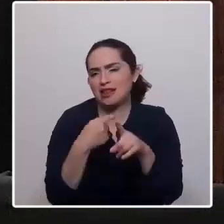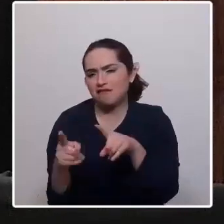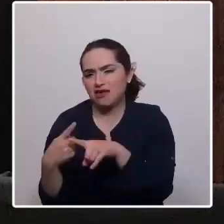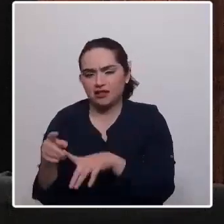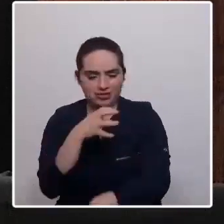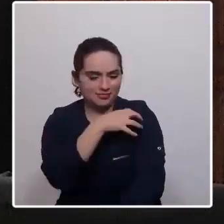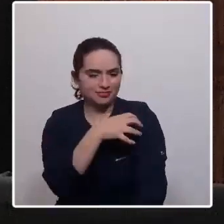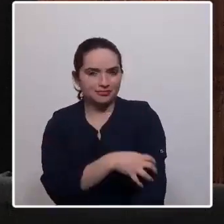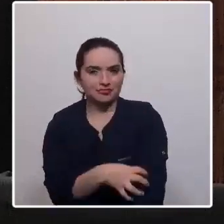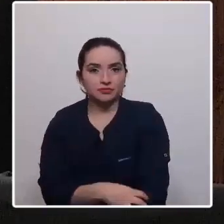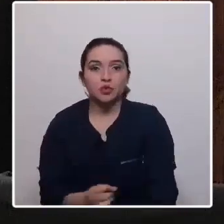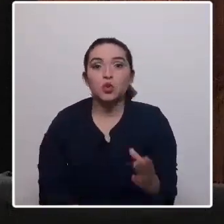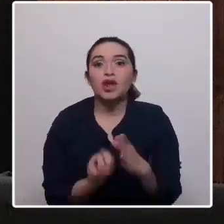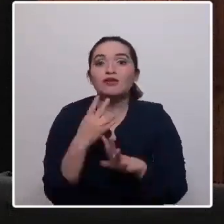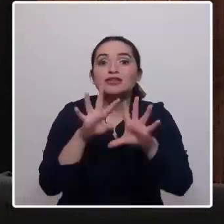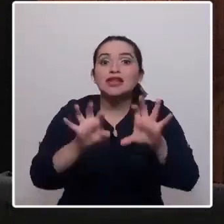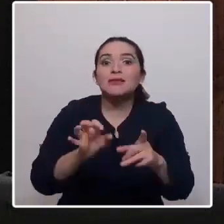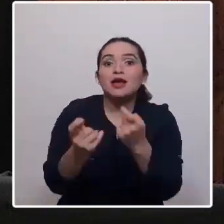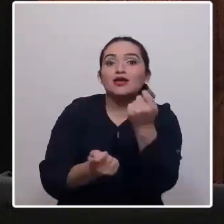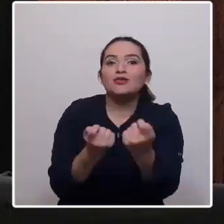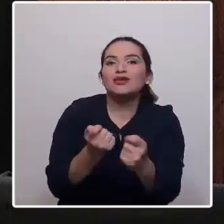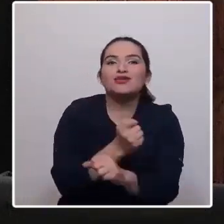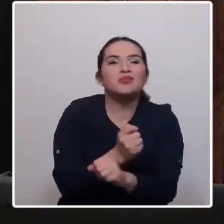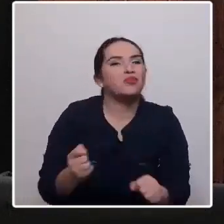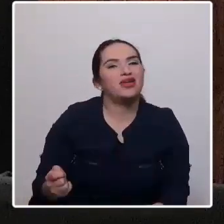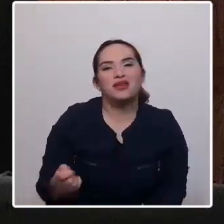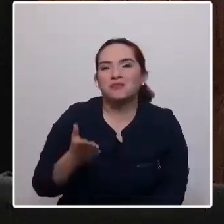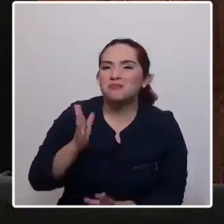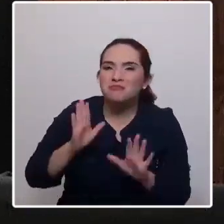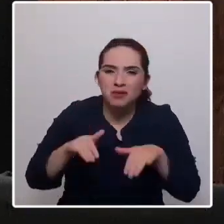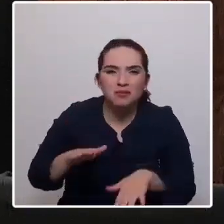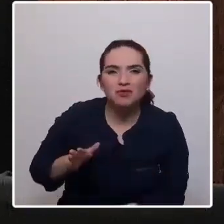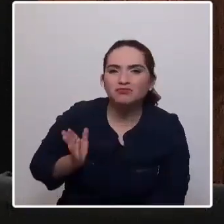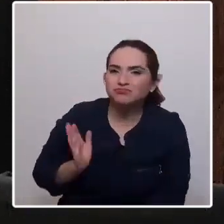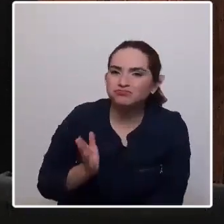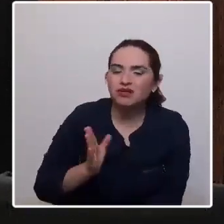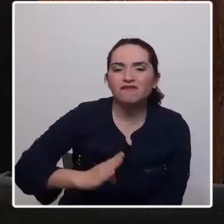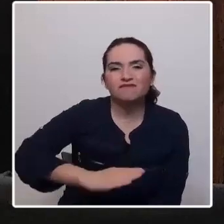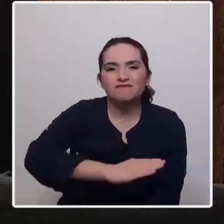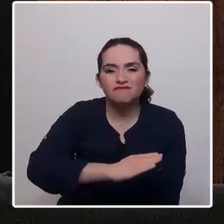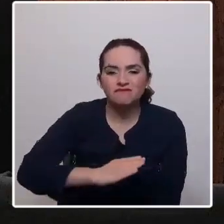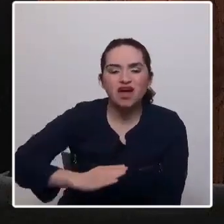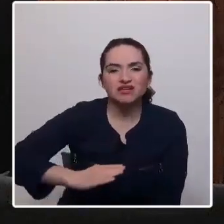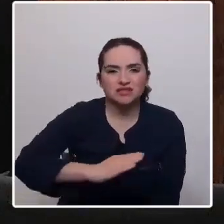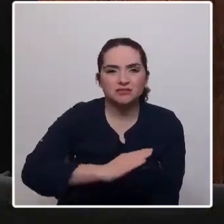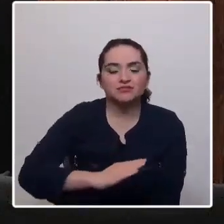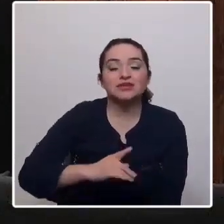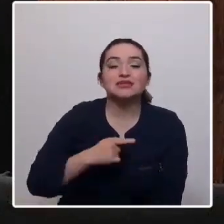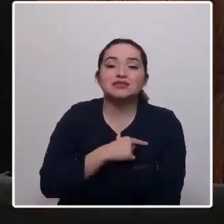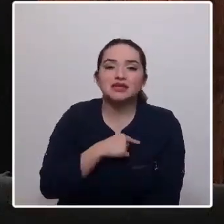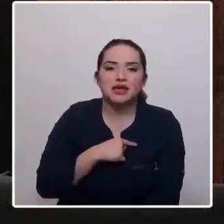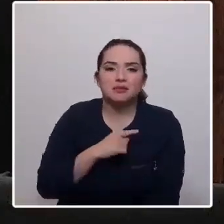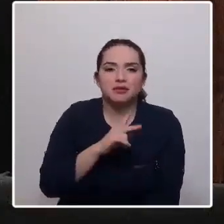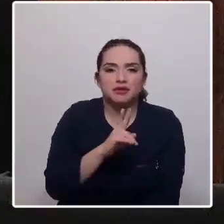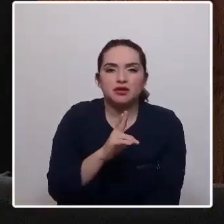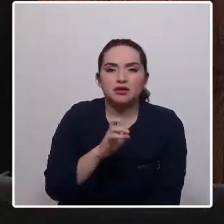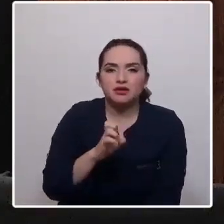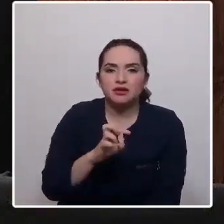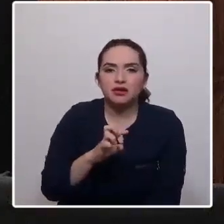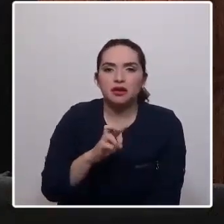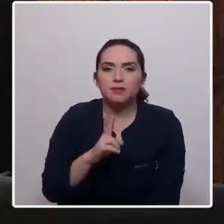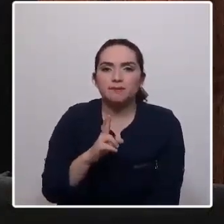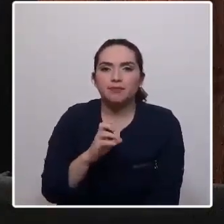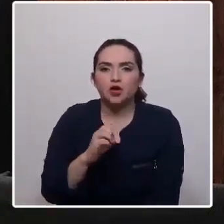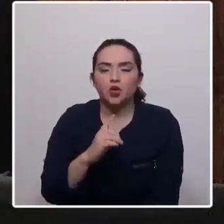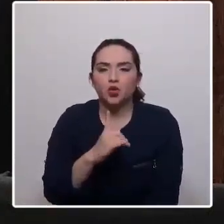sistema económico no puede seguir basándose en lo que se denomina reproducción ampliada, que nos lleva al ilusorio